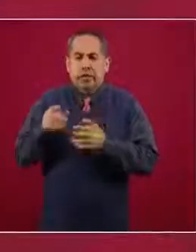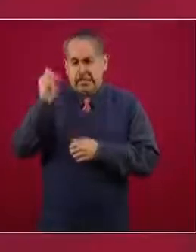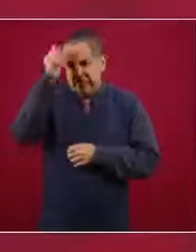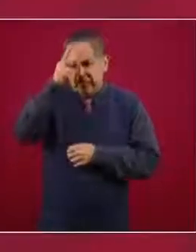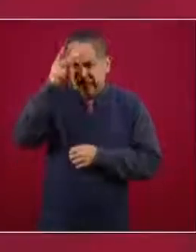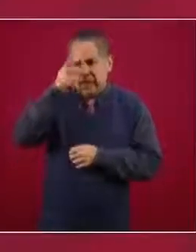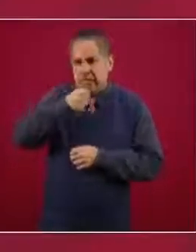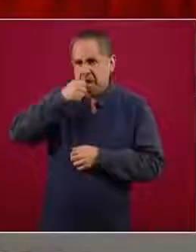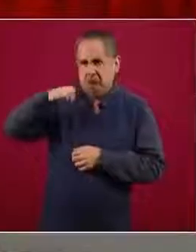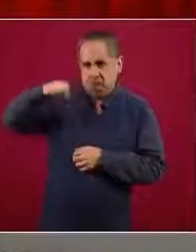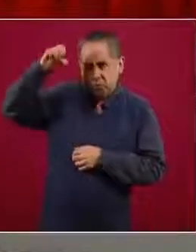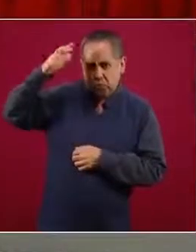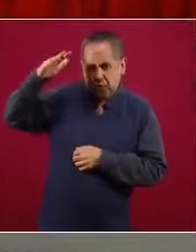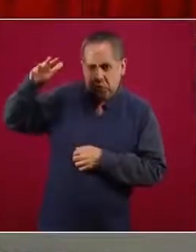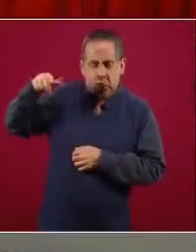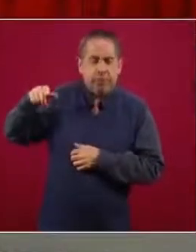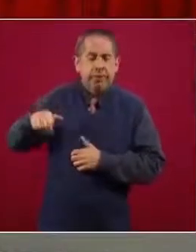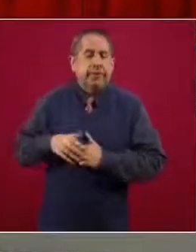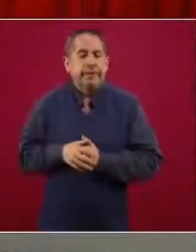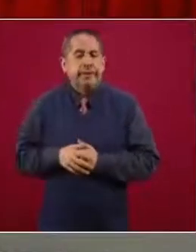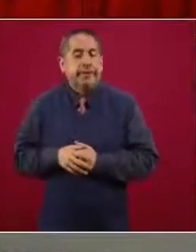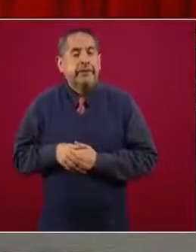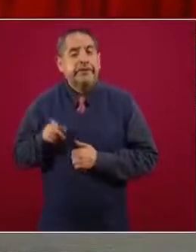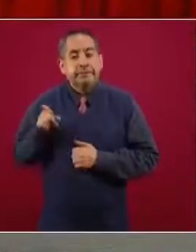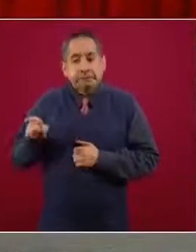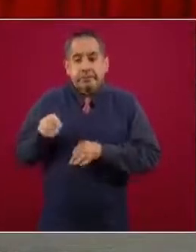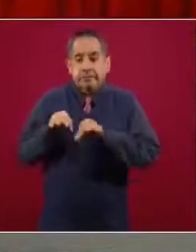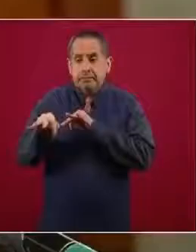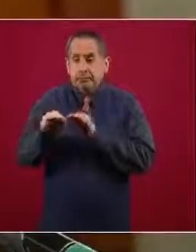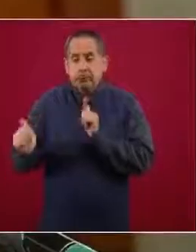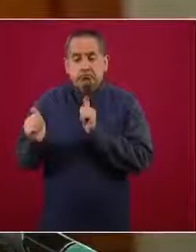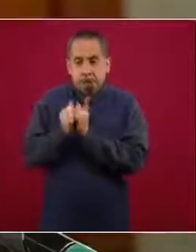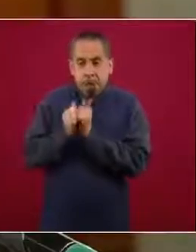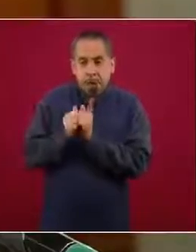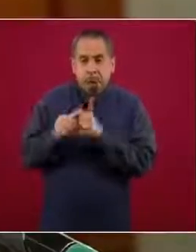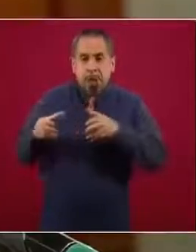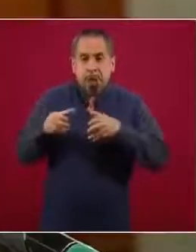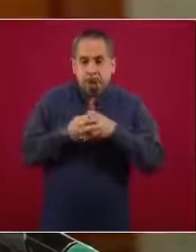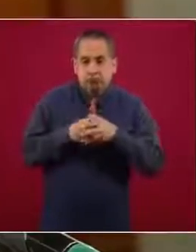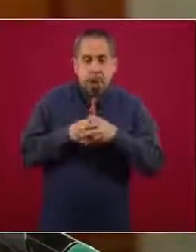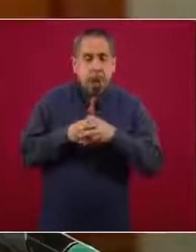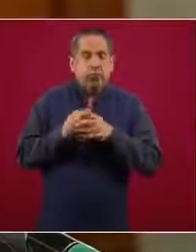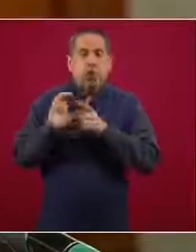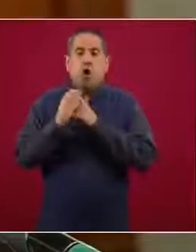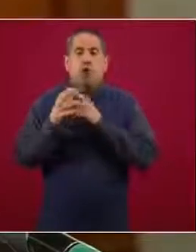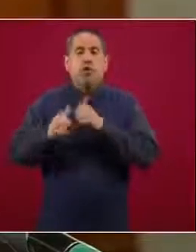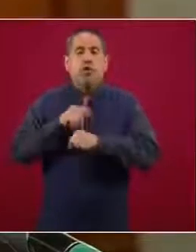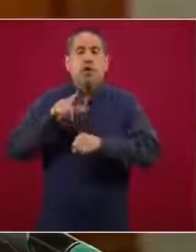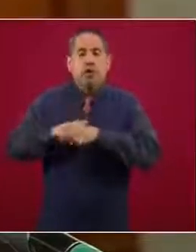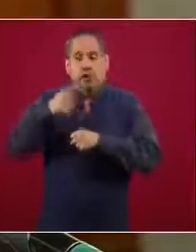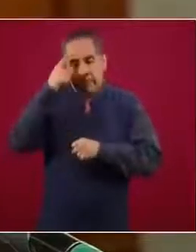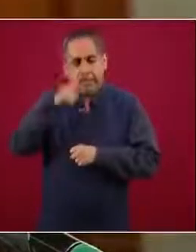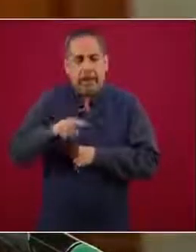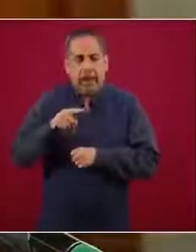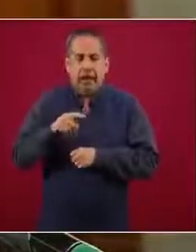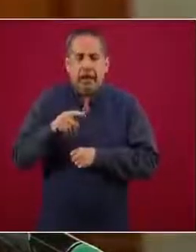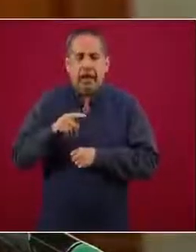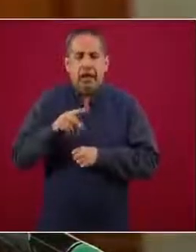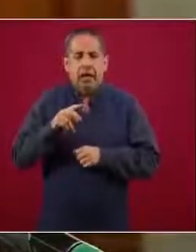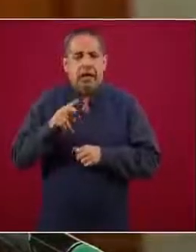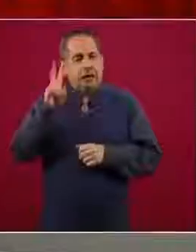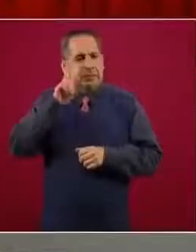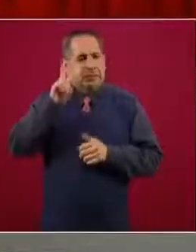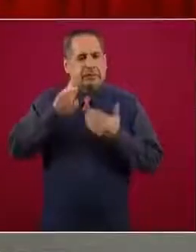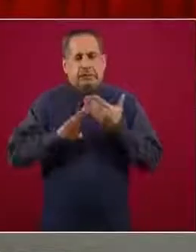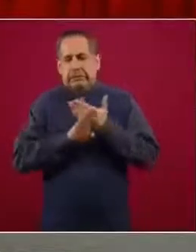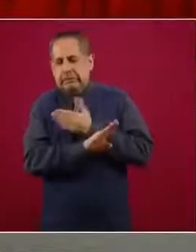psiquiatría de adultos mayores. Y ella trabaja en la Comisión Nacional contra las Adicciones. Ella